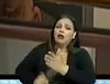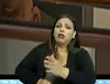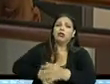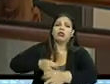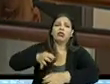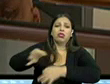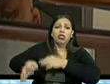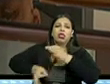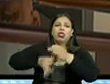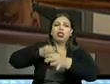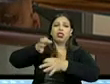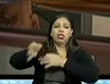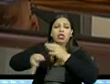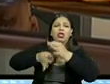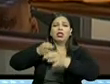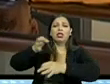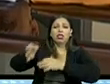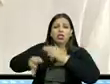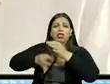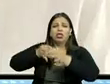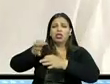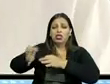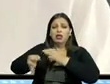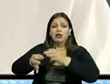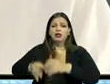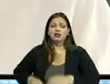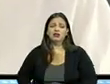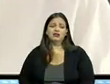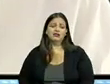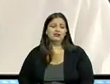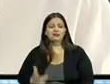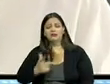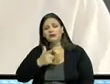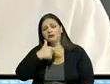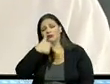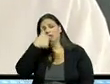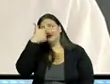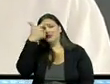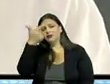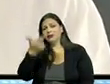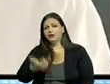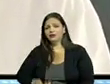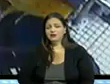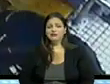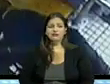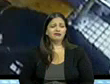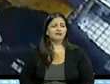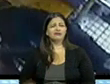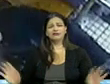la gran mayoría de las personas, de las mujeres sobre todo, que son afectadas acá, se abran y digan,